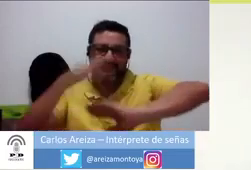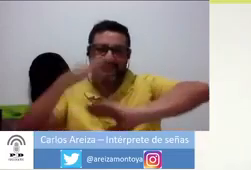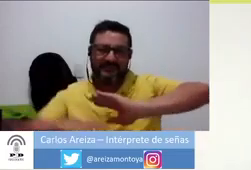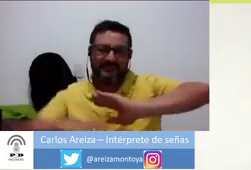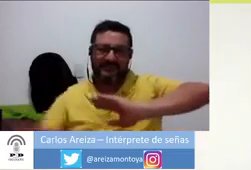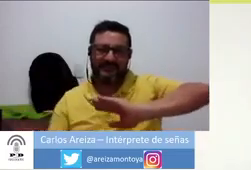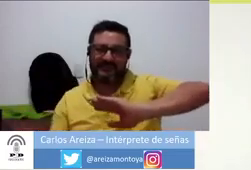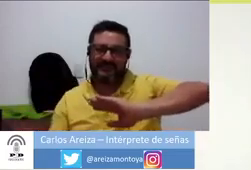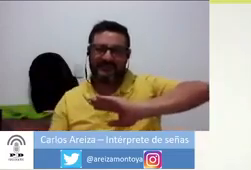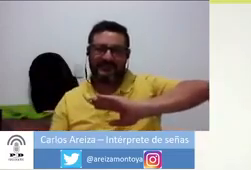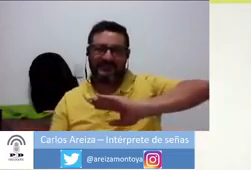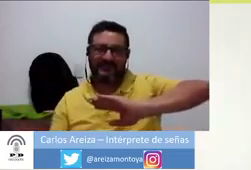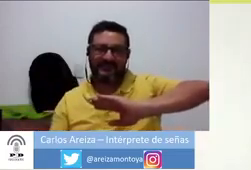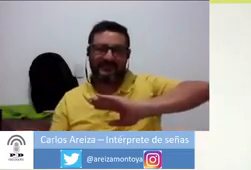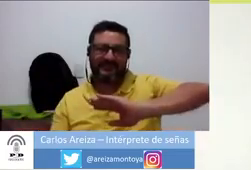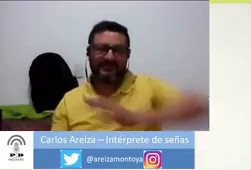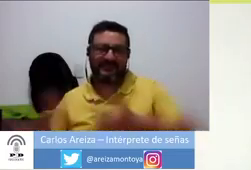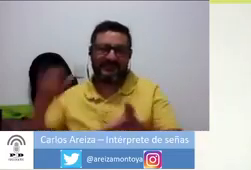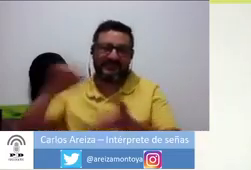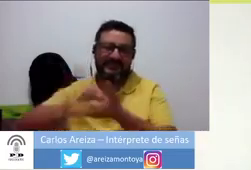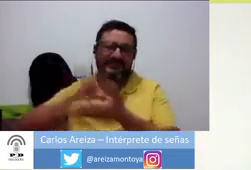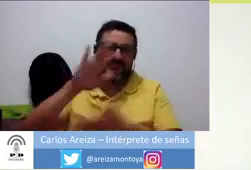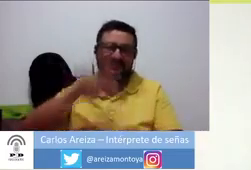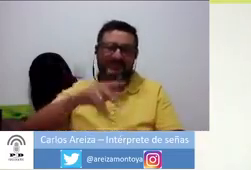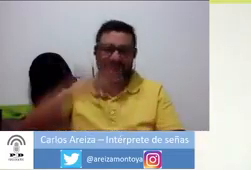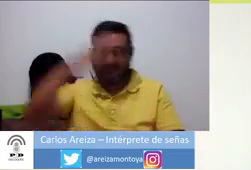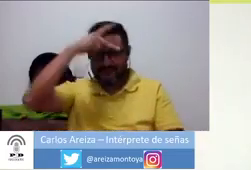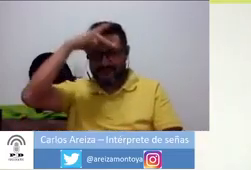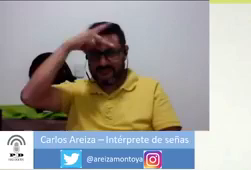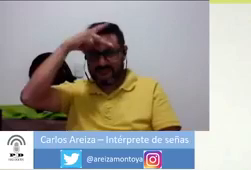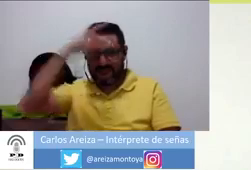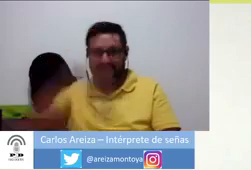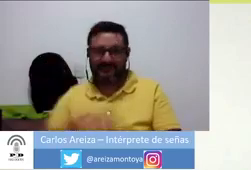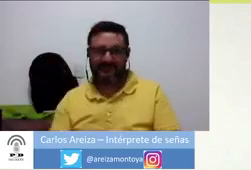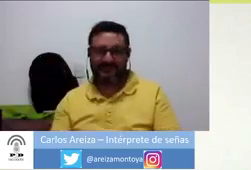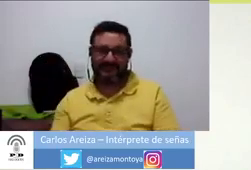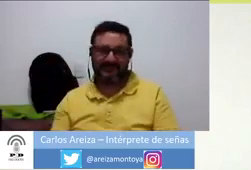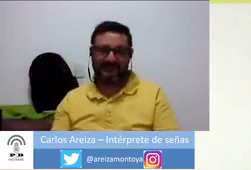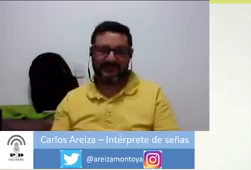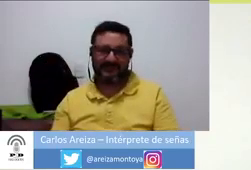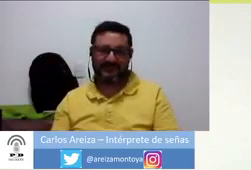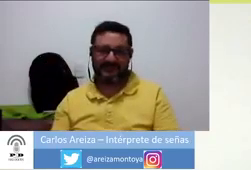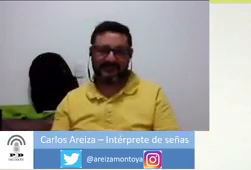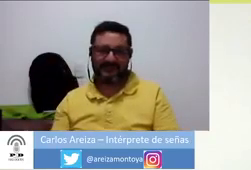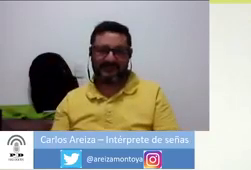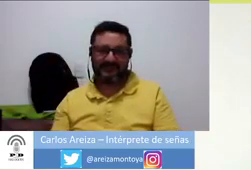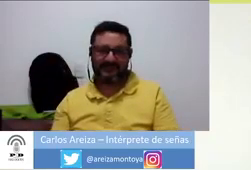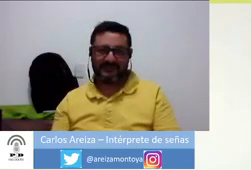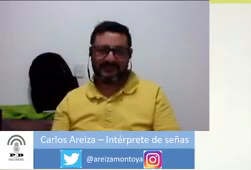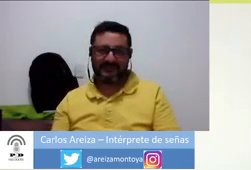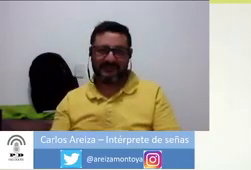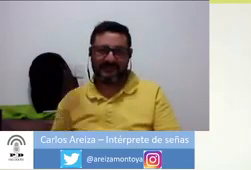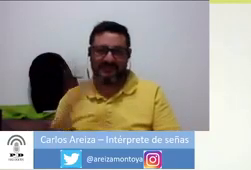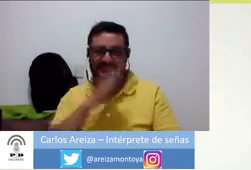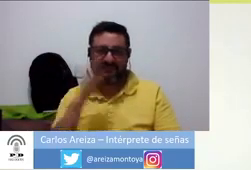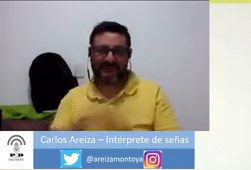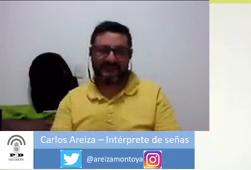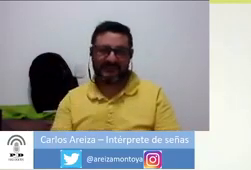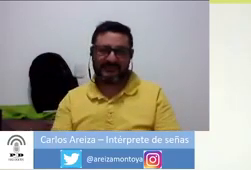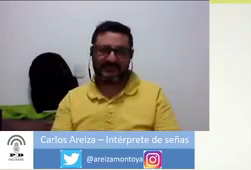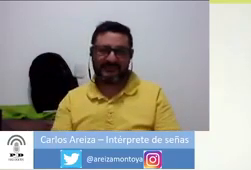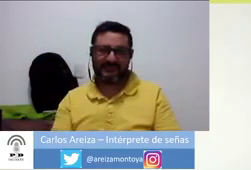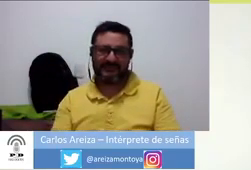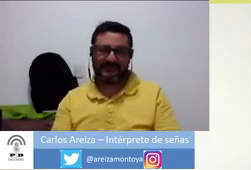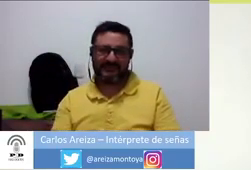a Perú y competí así. Apenas yo llegué, pues, y me dijeron, no, eso no es normal, o sea, seguramente tenés una lesión